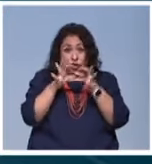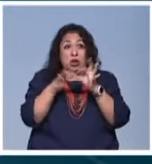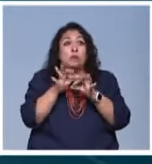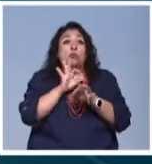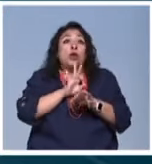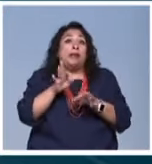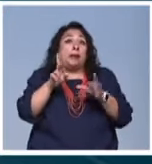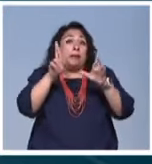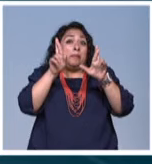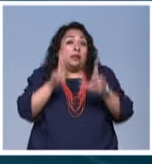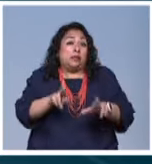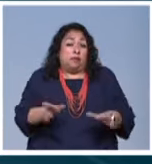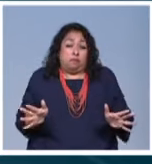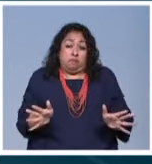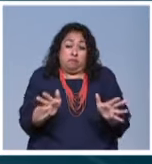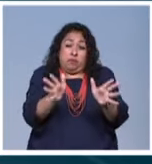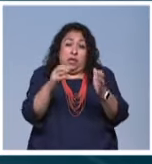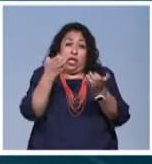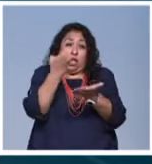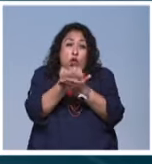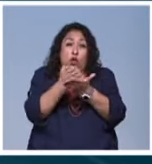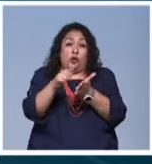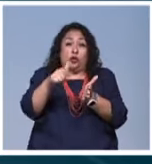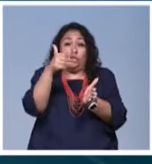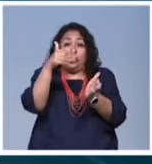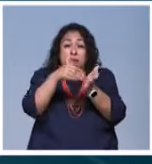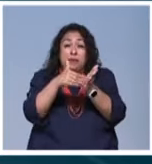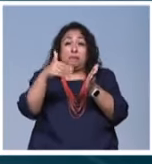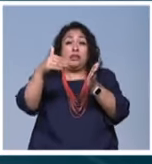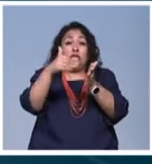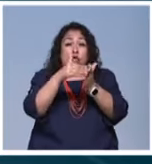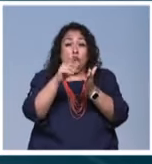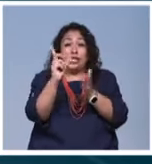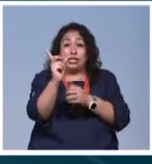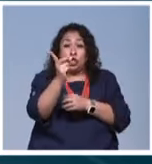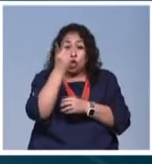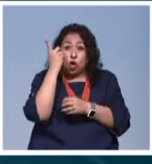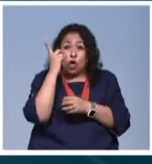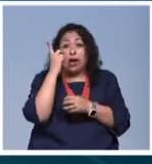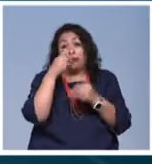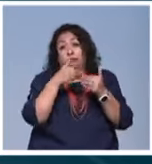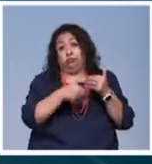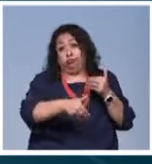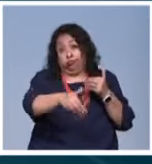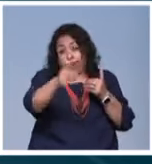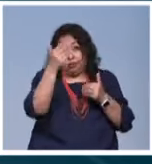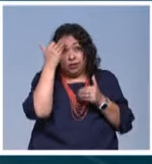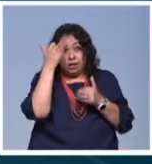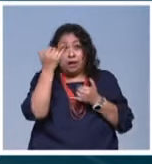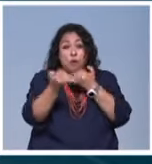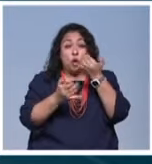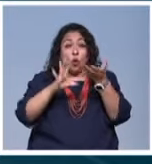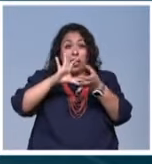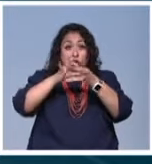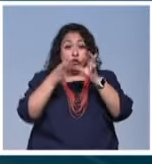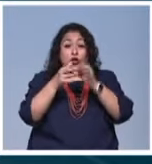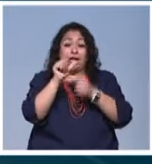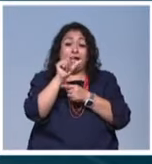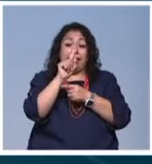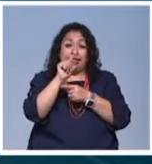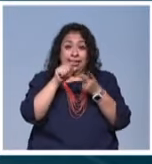pueden representar un impulso a la economía de 12,000 millones de dólares a largo plazo los Juegos Olímpicos de